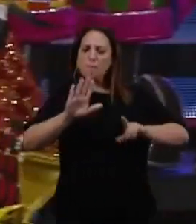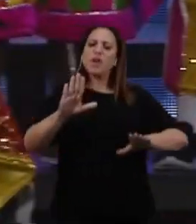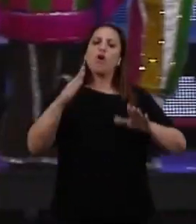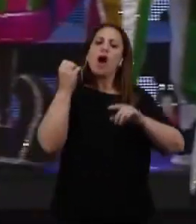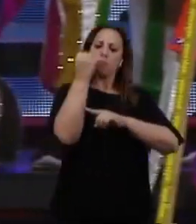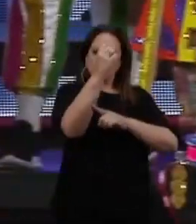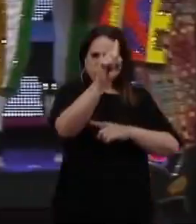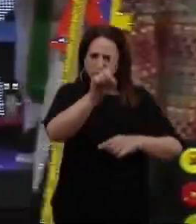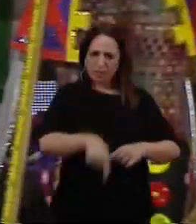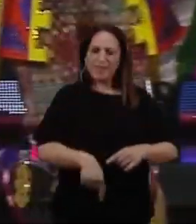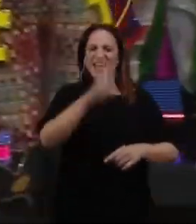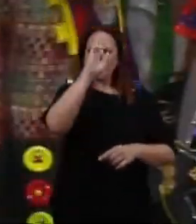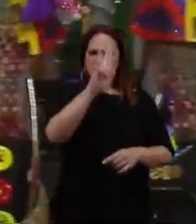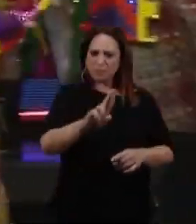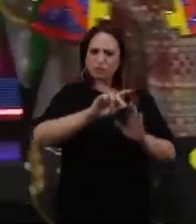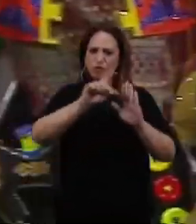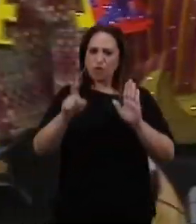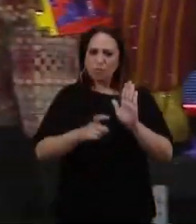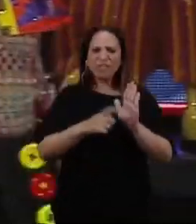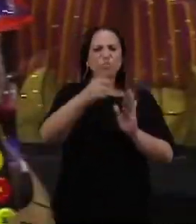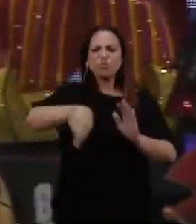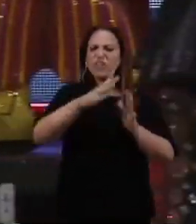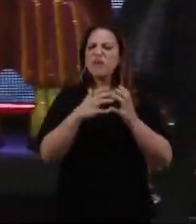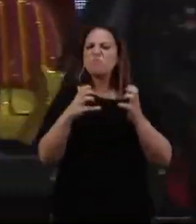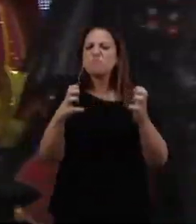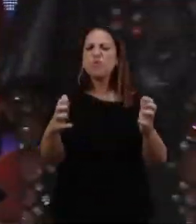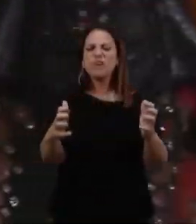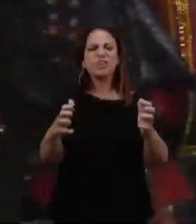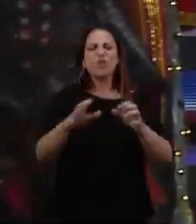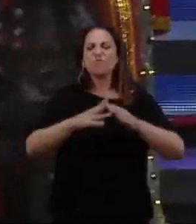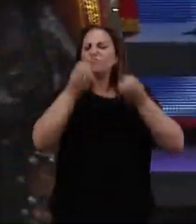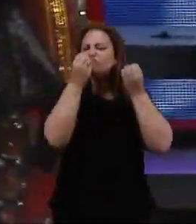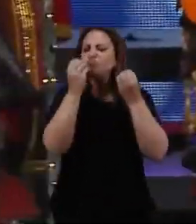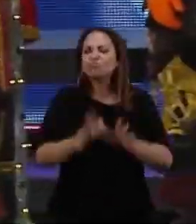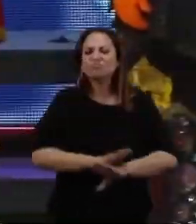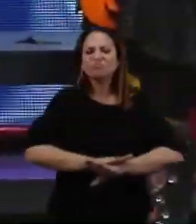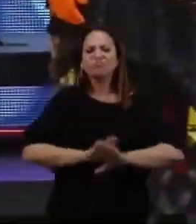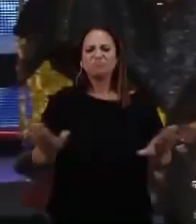Son ustedes, voy a decir, ya se puede decir, son ustedes un público del carajo. De verdad que sí.